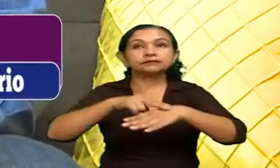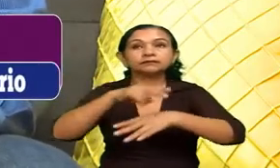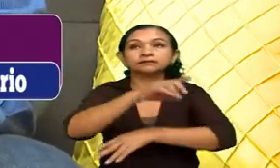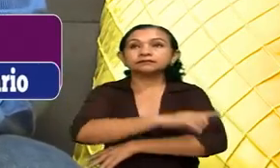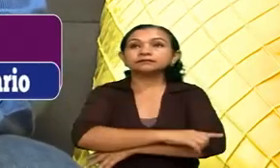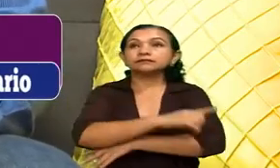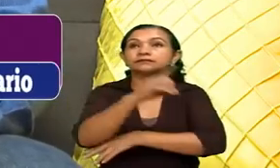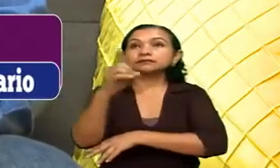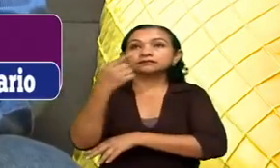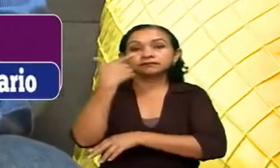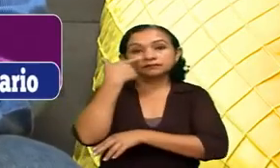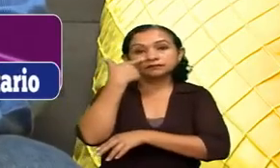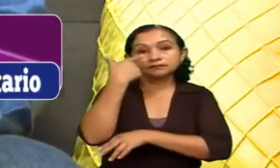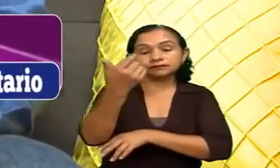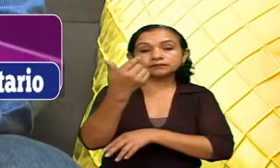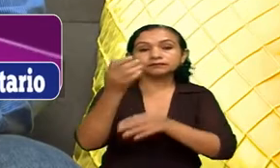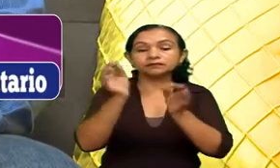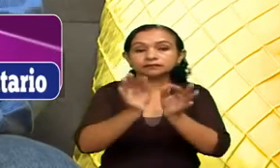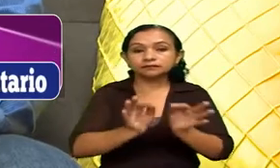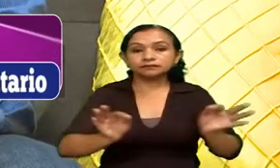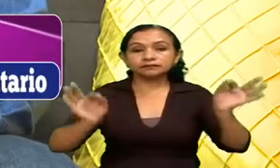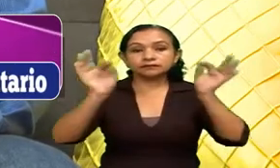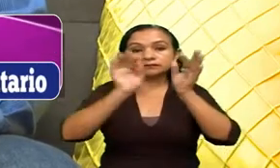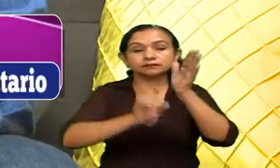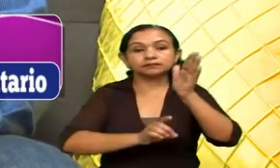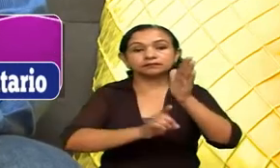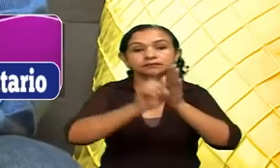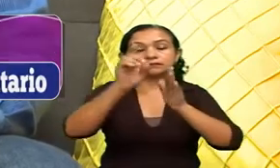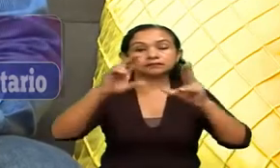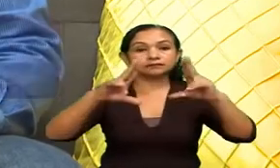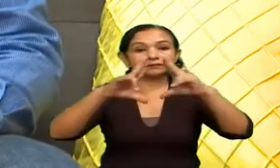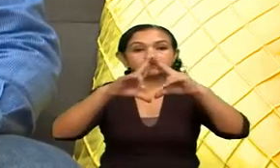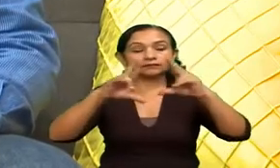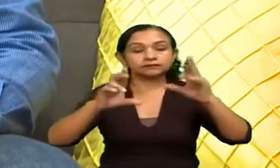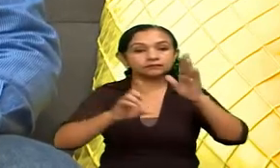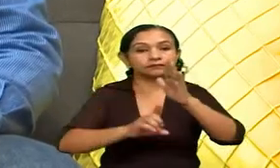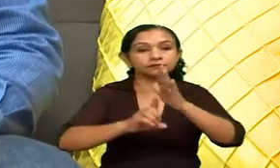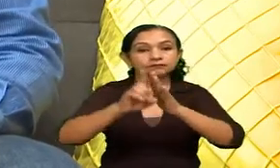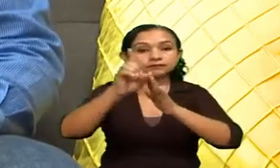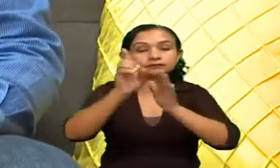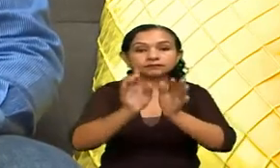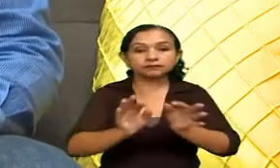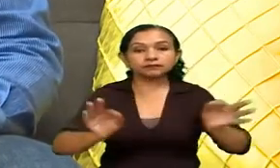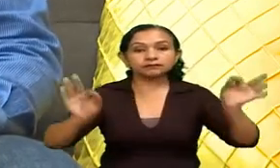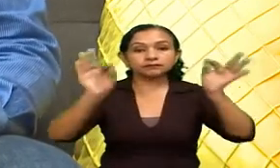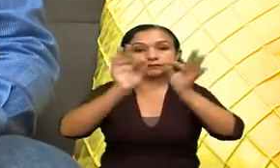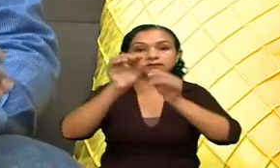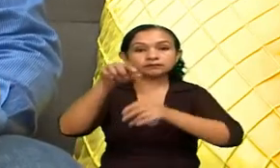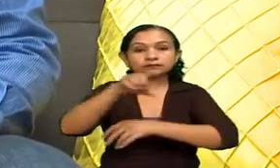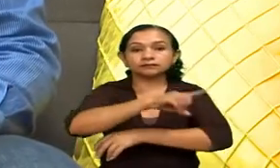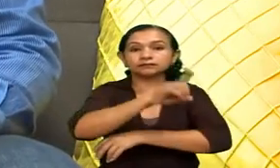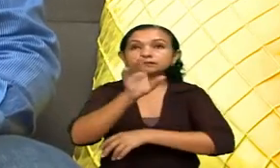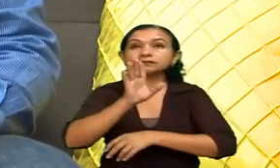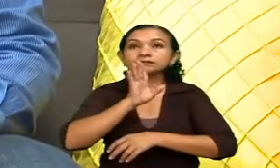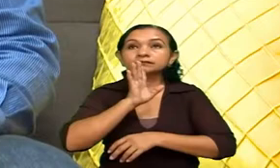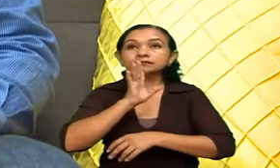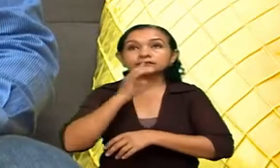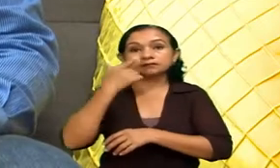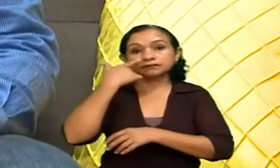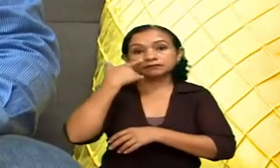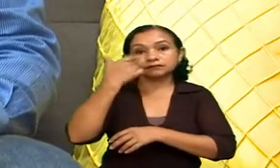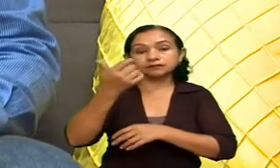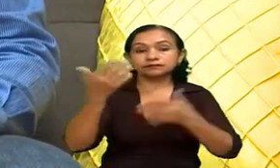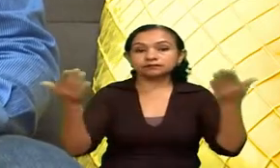conversar y conocer avances muy importantes de nuestra nación, avances estratégicos. Hoy estaremos conversando y conociendo